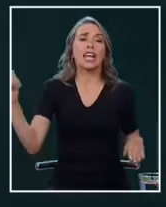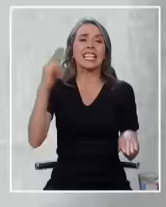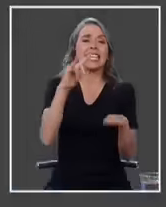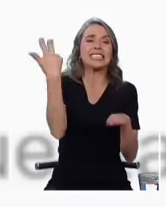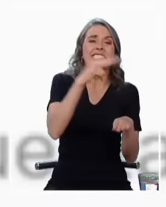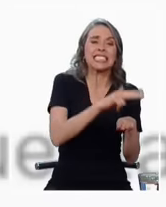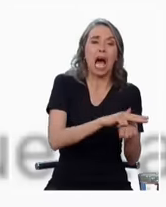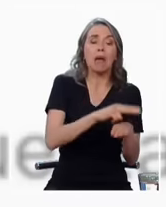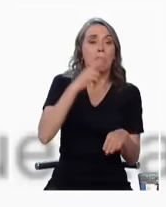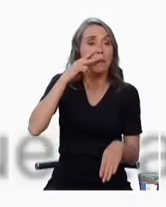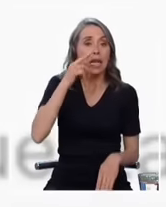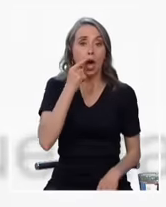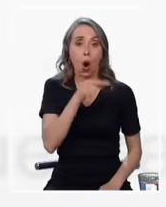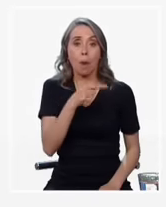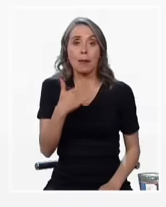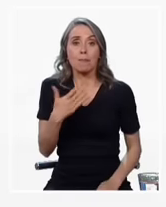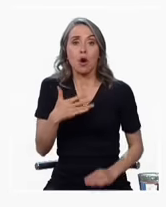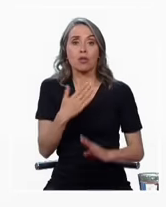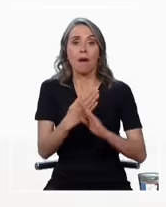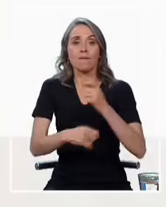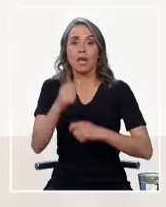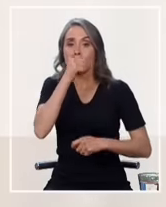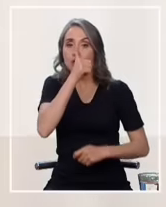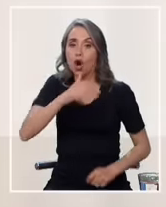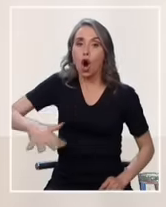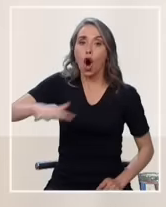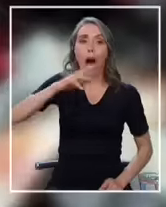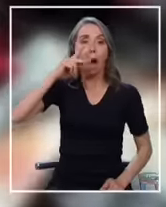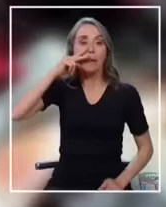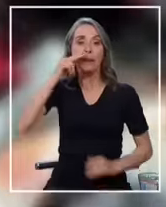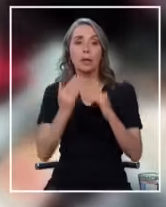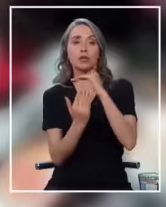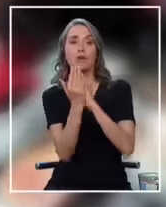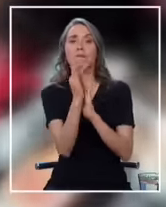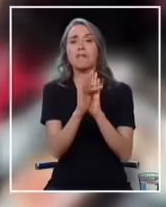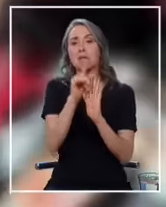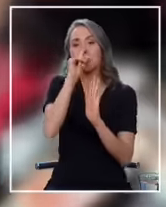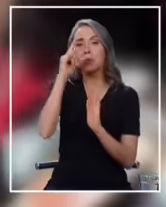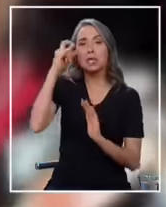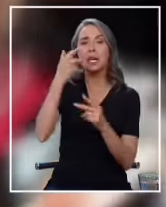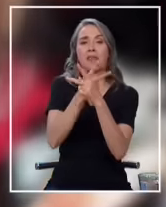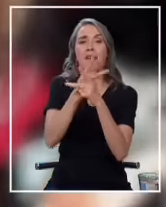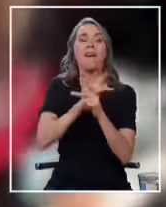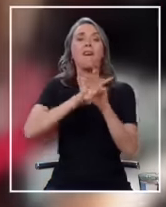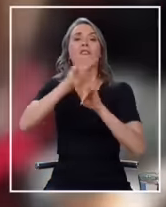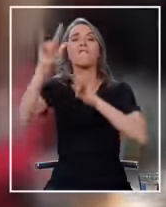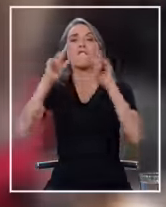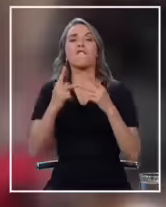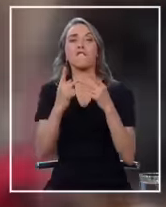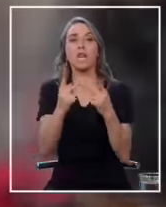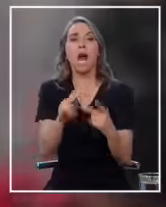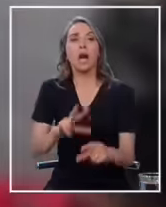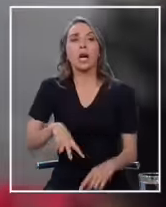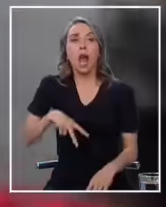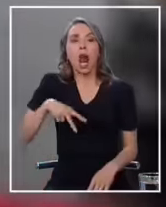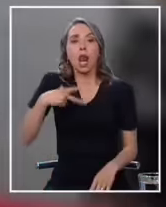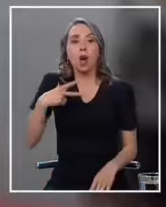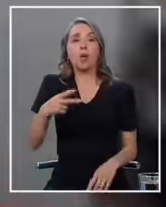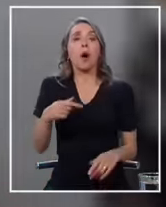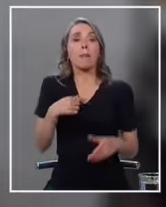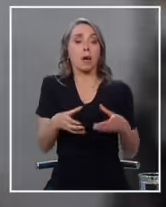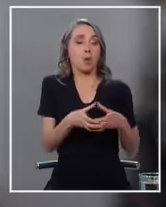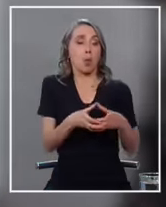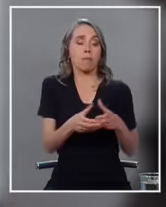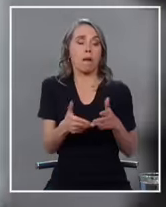Melipilla. Pablo es un importante traficante de la zona que se jacta en redes sociales de sus viajes, sus lujos y del poder de fuego de su